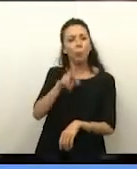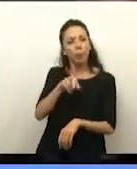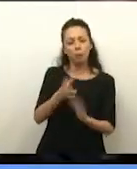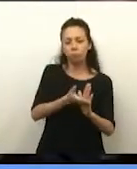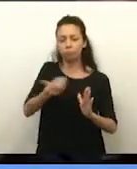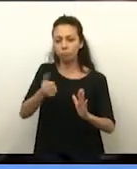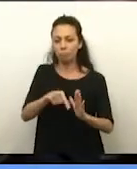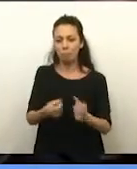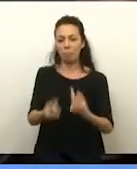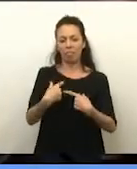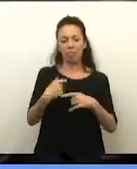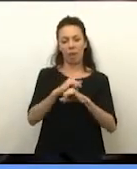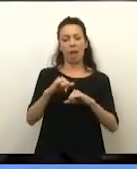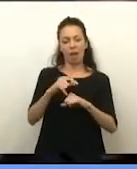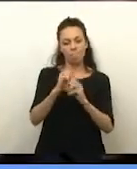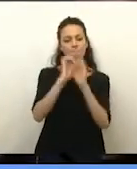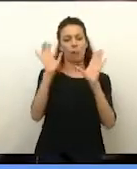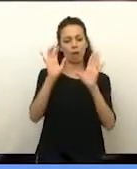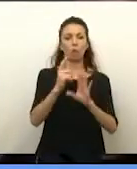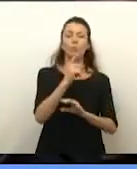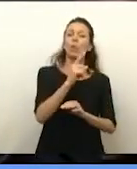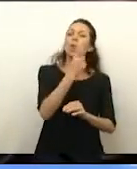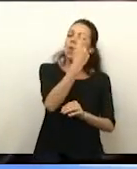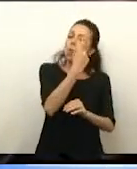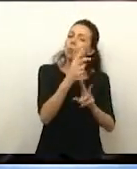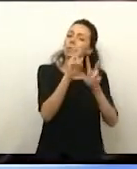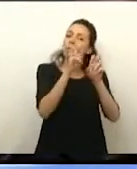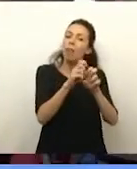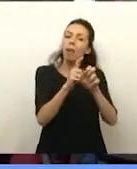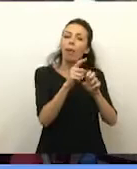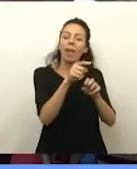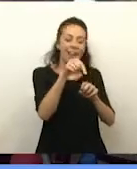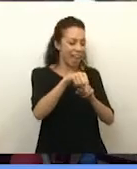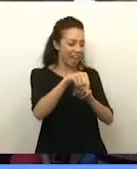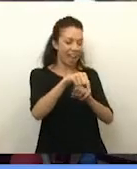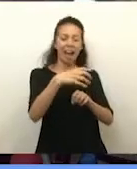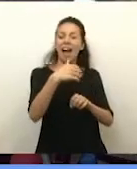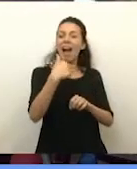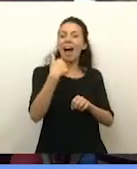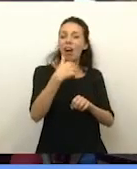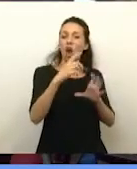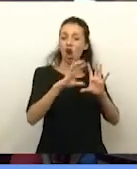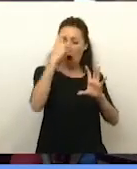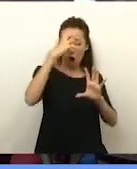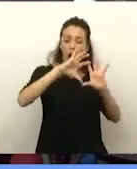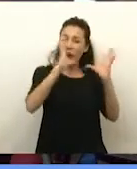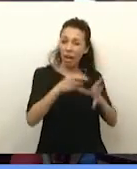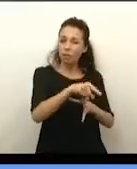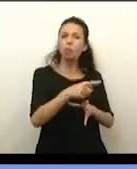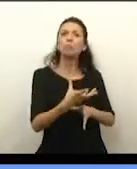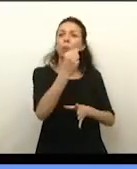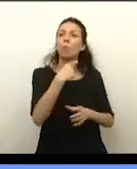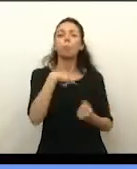lado el funcionamiento de los lobbies un tema que se puede tratar y que se está debatiendo en este congreso y como muchas veces el poder